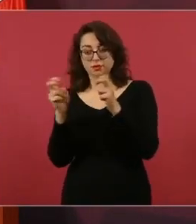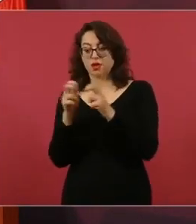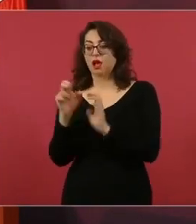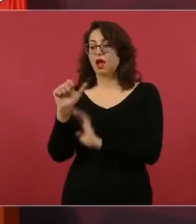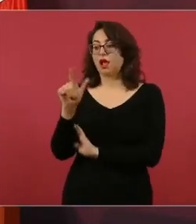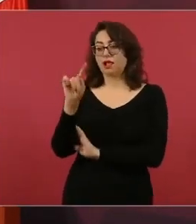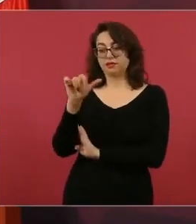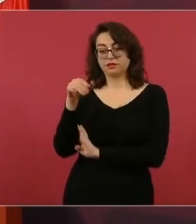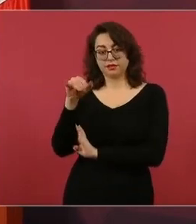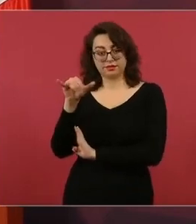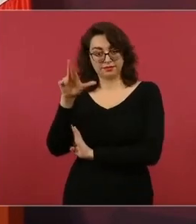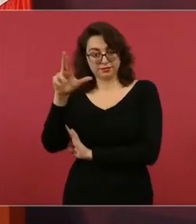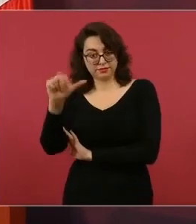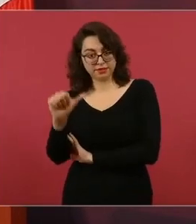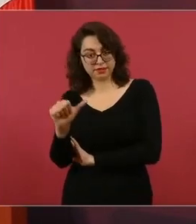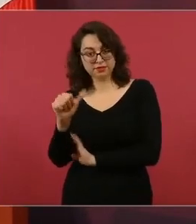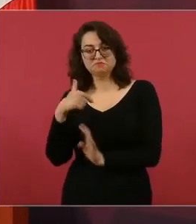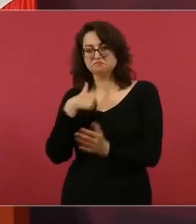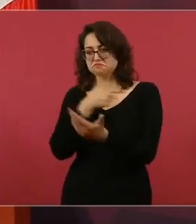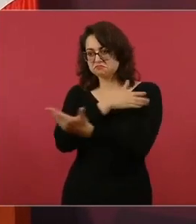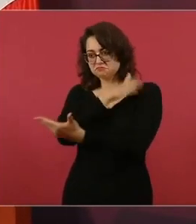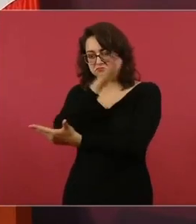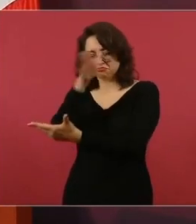a cabo un